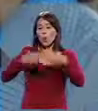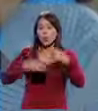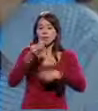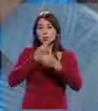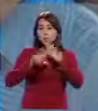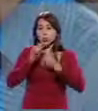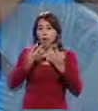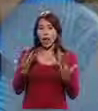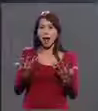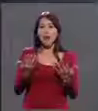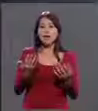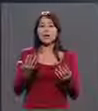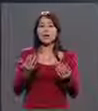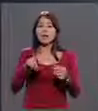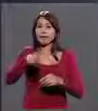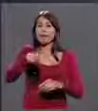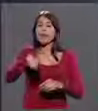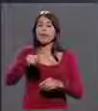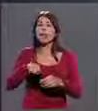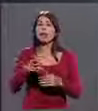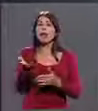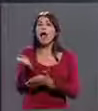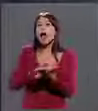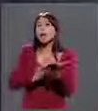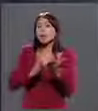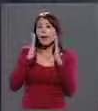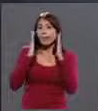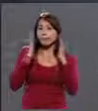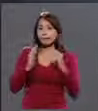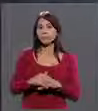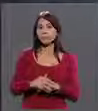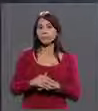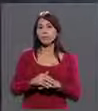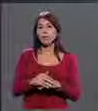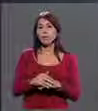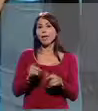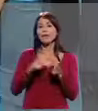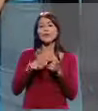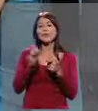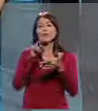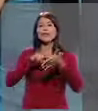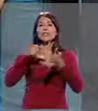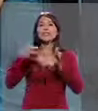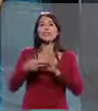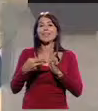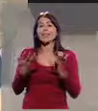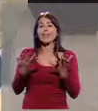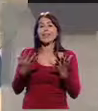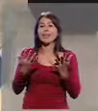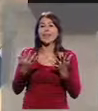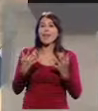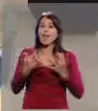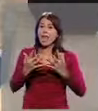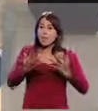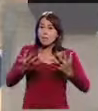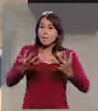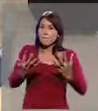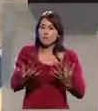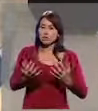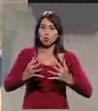problemas nutricionales verdad que que requieren alguna intervención entonces no es que que el peso